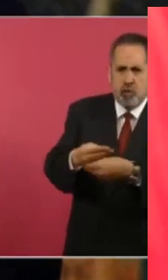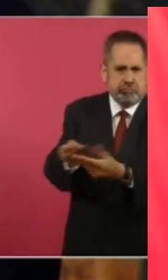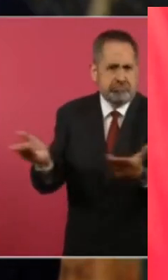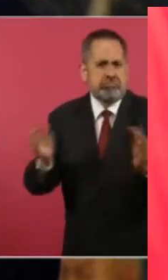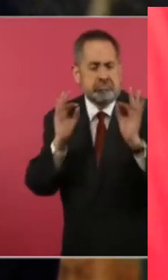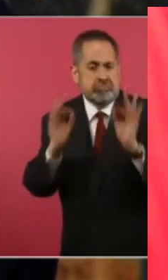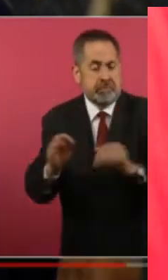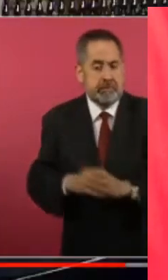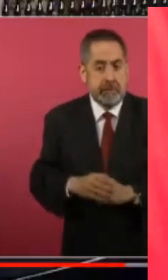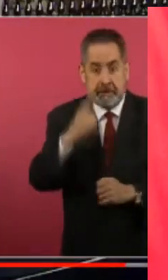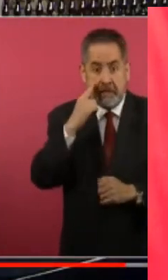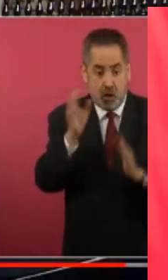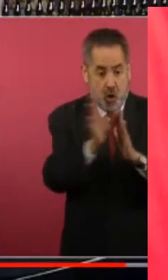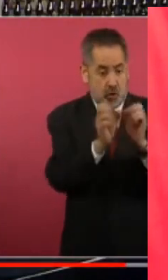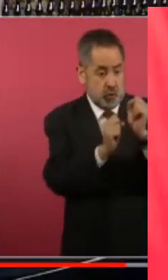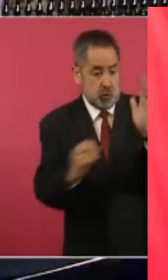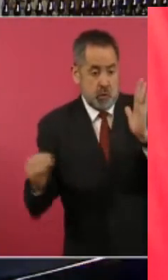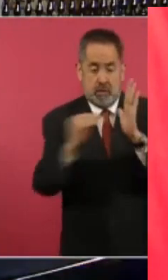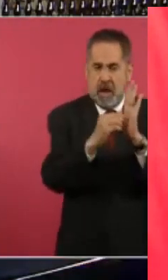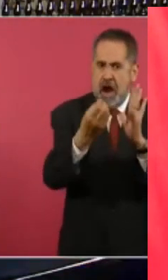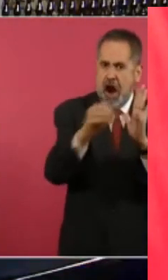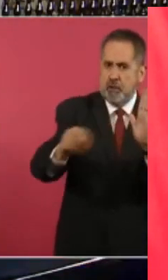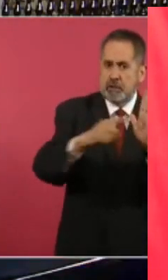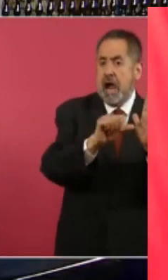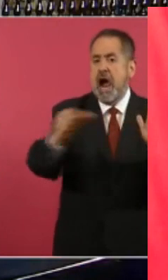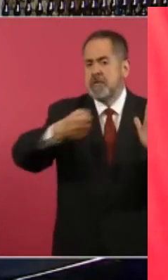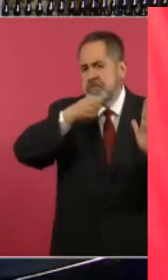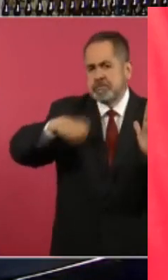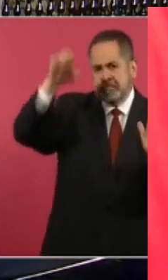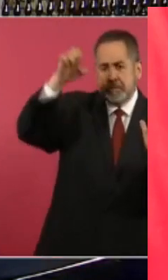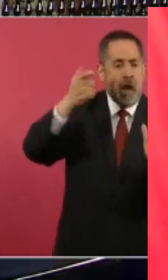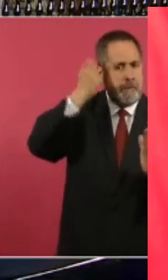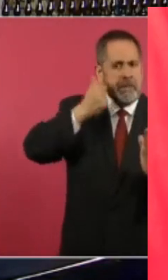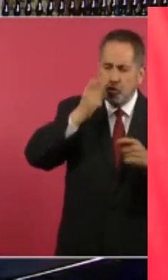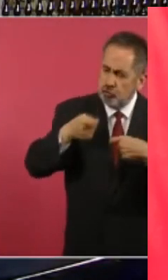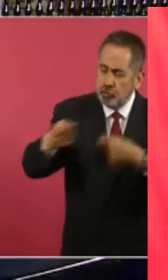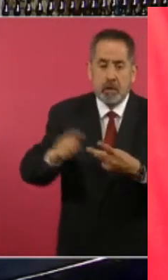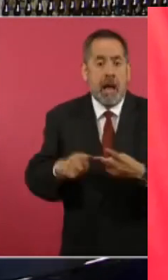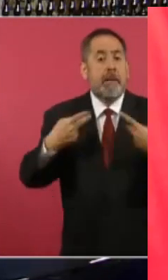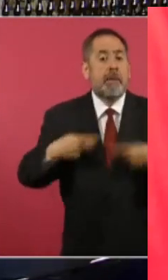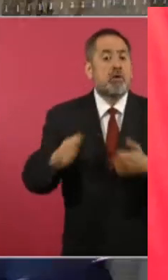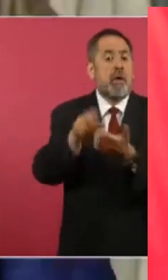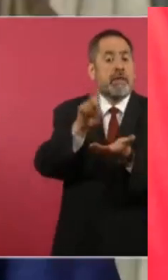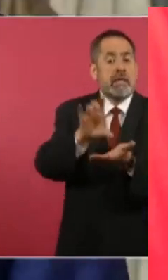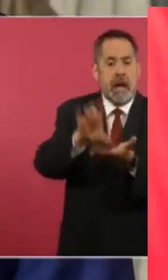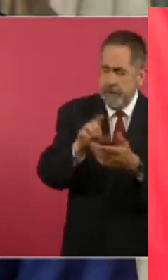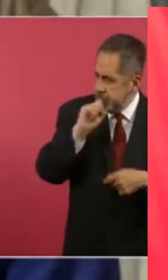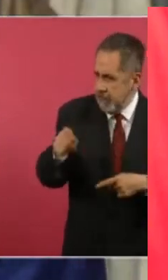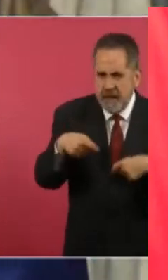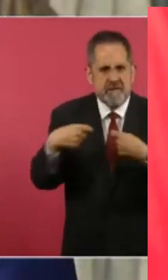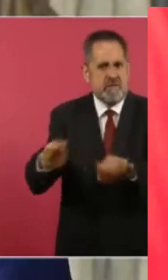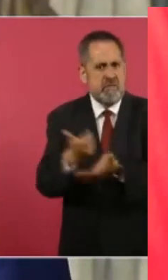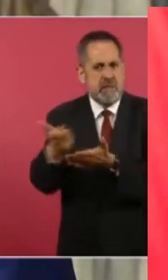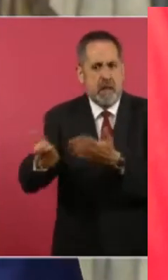elevó a rango constitucional la pensión para adultos mayores, el apoyo universal a discapacitados y el